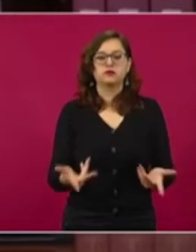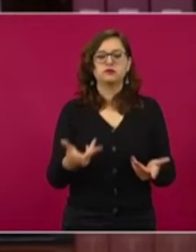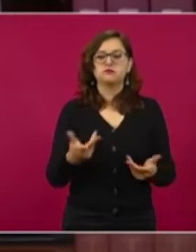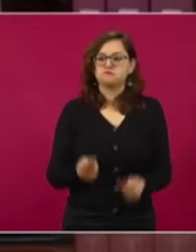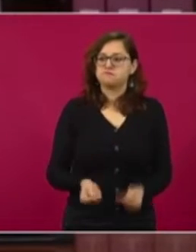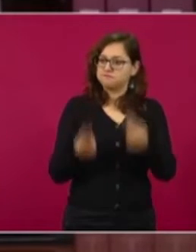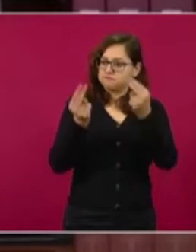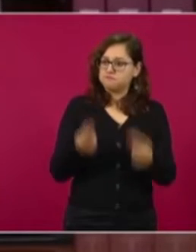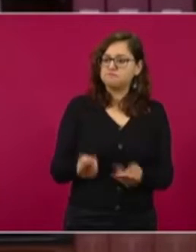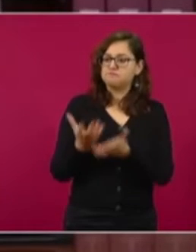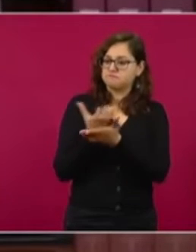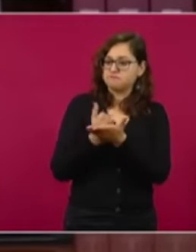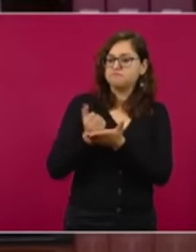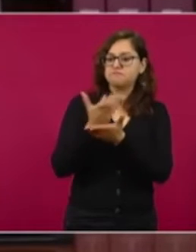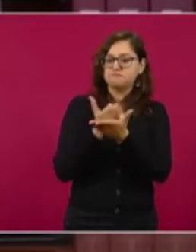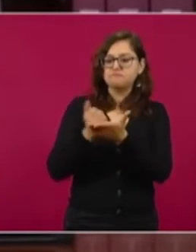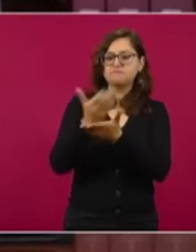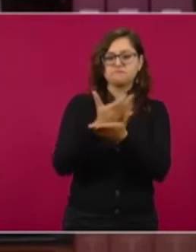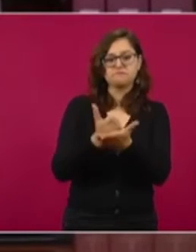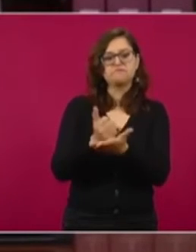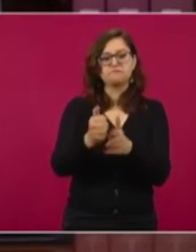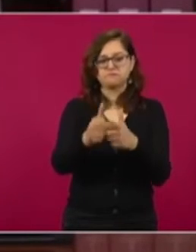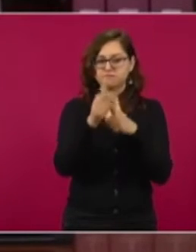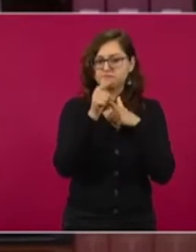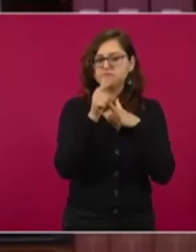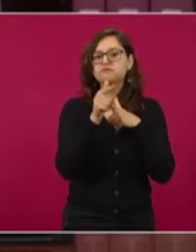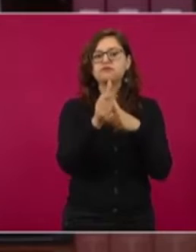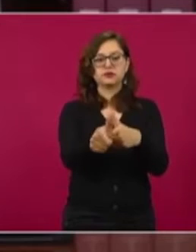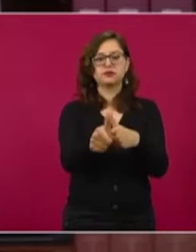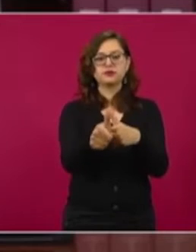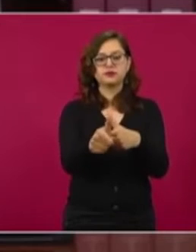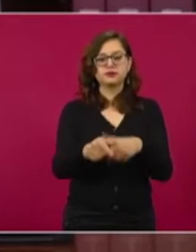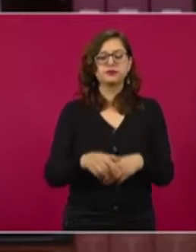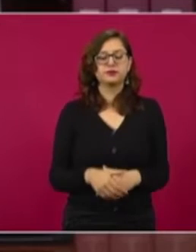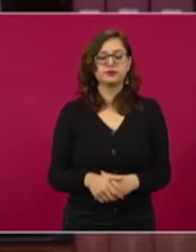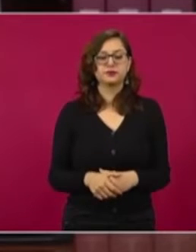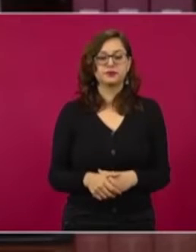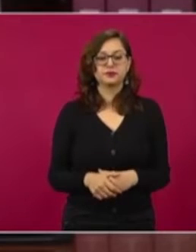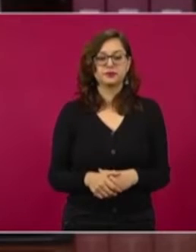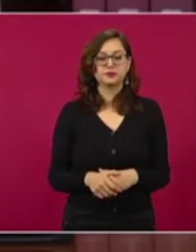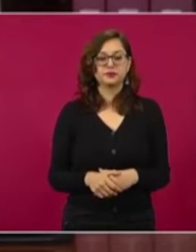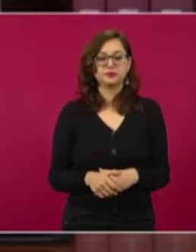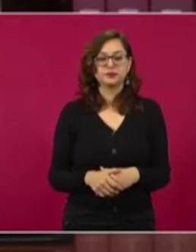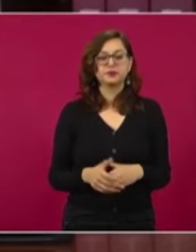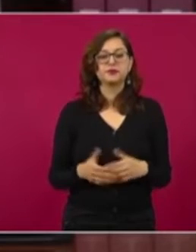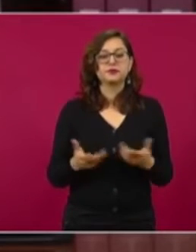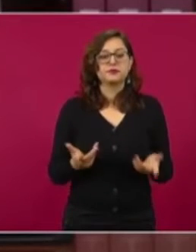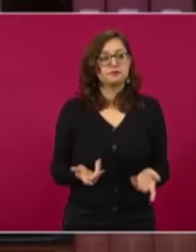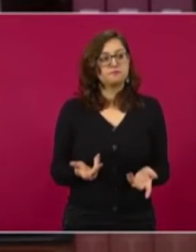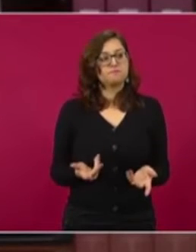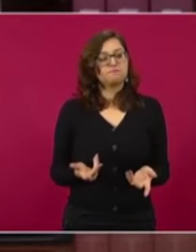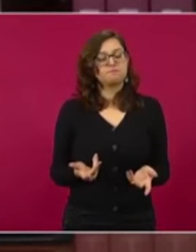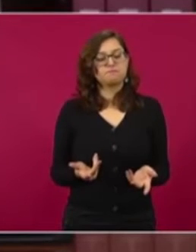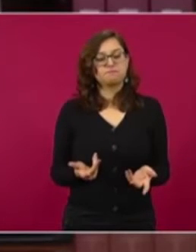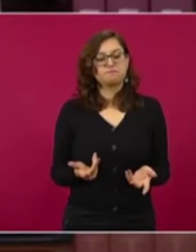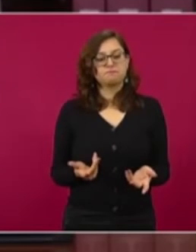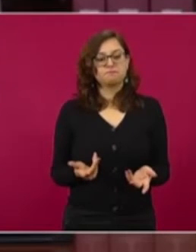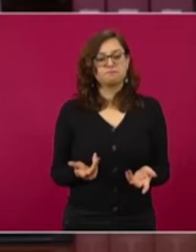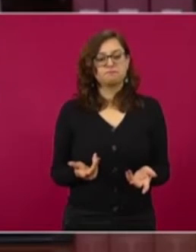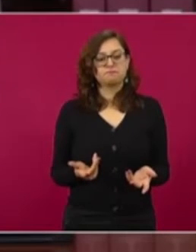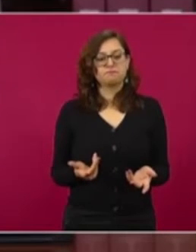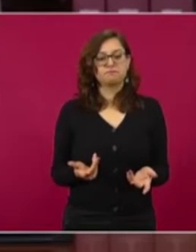rentabilidad en la empresa, porque no debemos